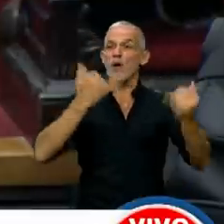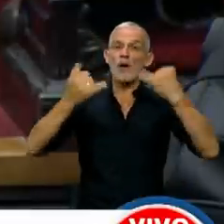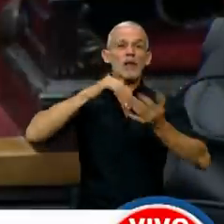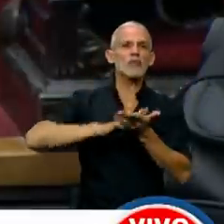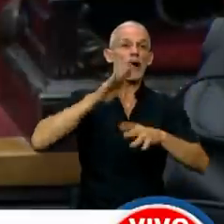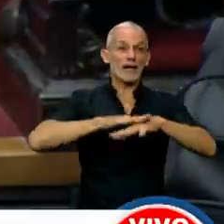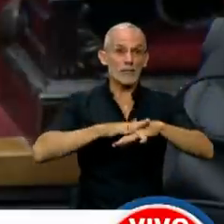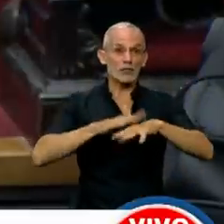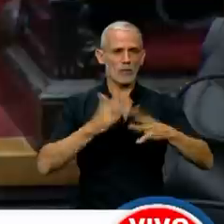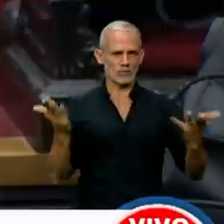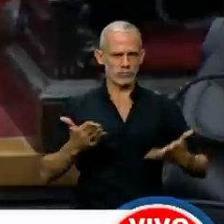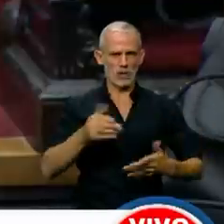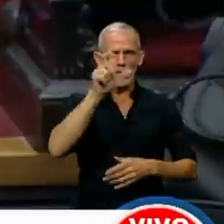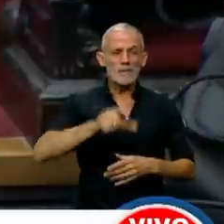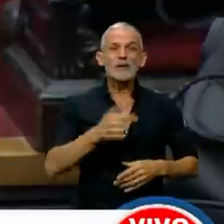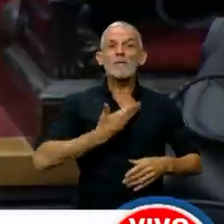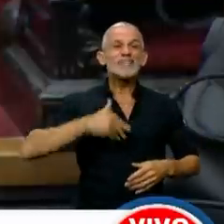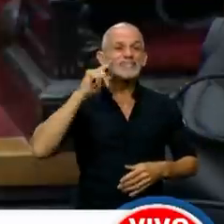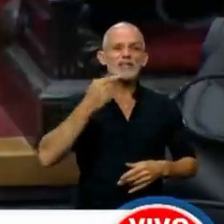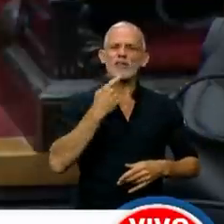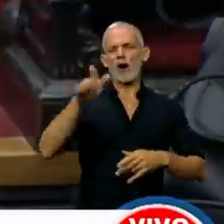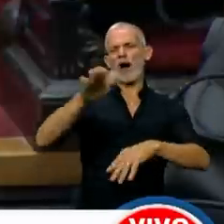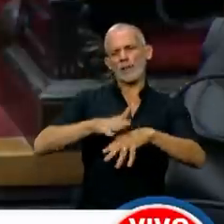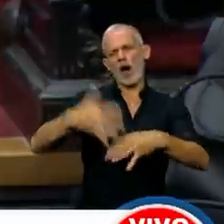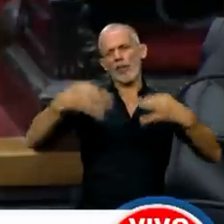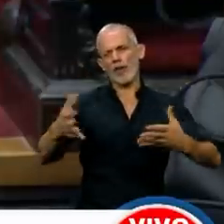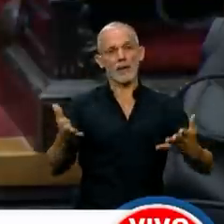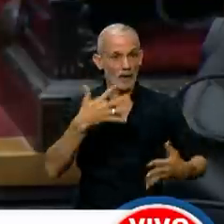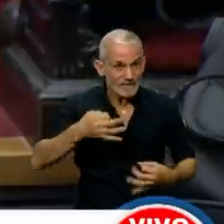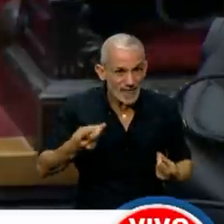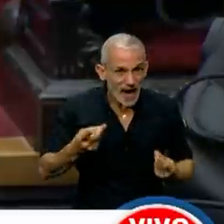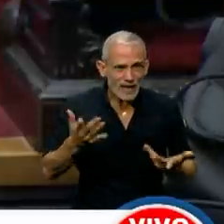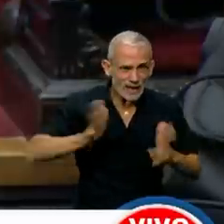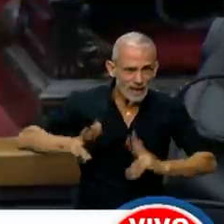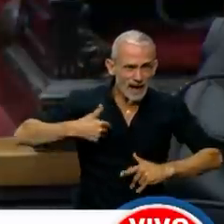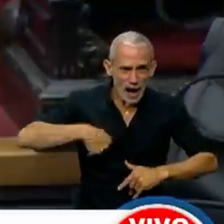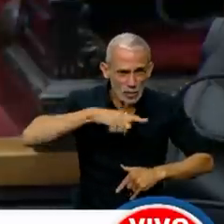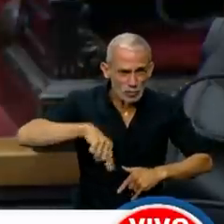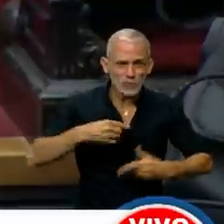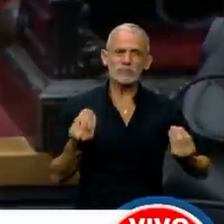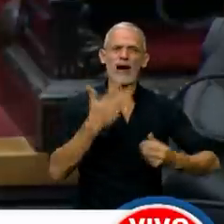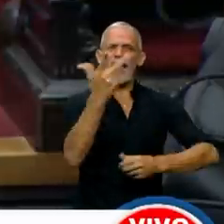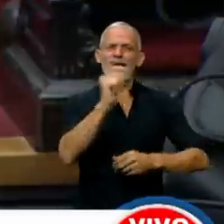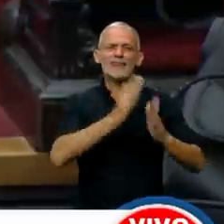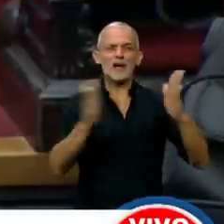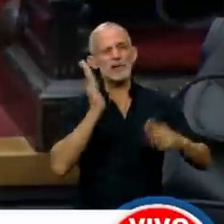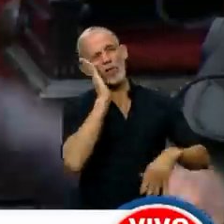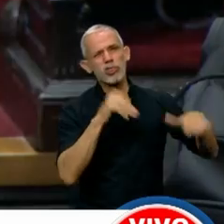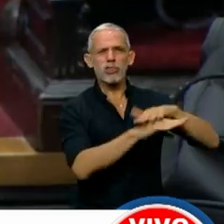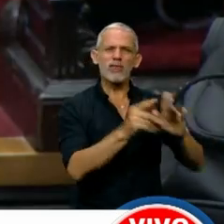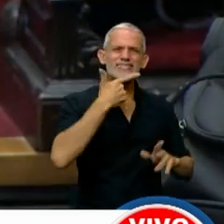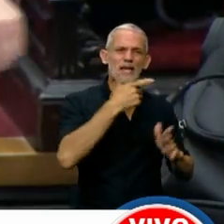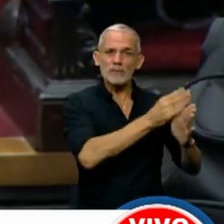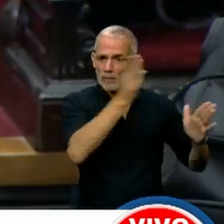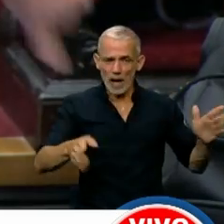responsabilidad la vocera del presidente nos habla de responsabilidad en serio nos hablan de responsabilidad tres meses dormido el presupuesto